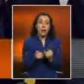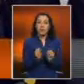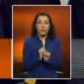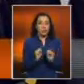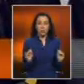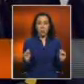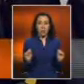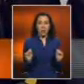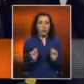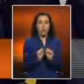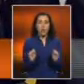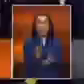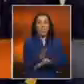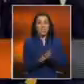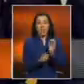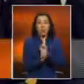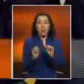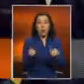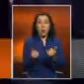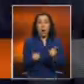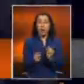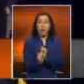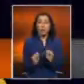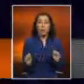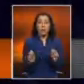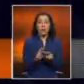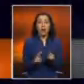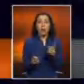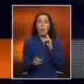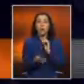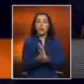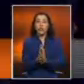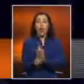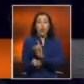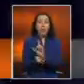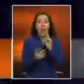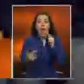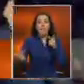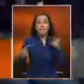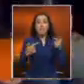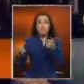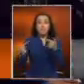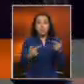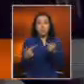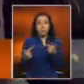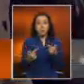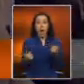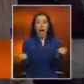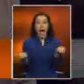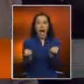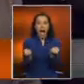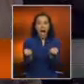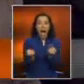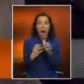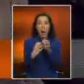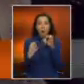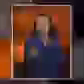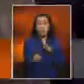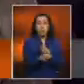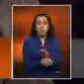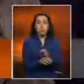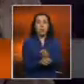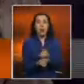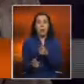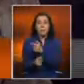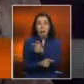puede, ya no se puede salir a jugar. No. Porque hay en todos lados hay balaceras. Sí. Igual pasan en auto. Pasan en auto balazo,